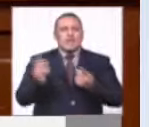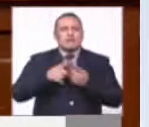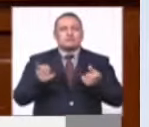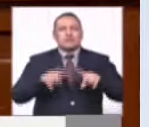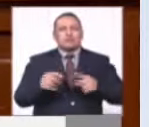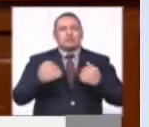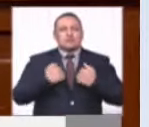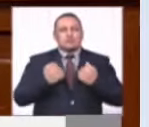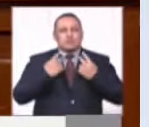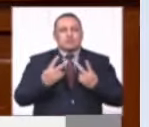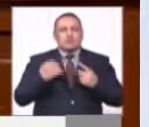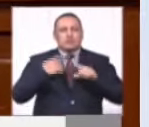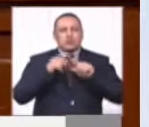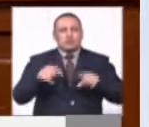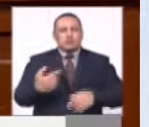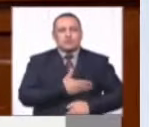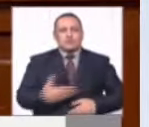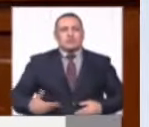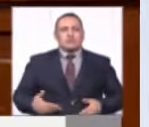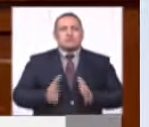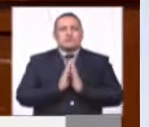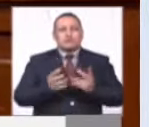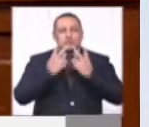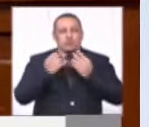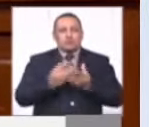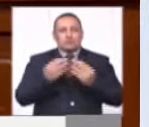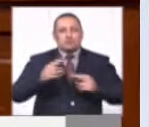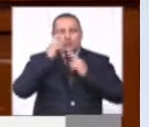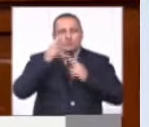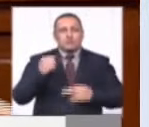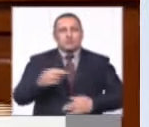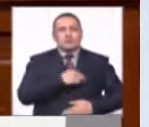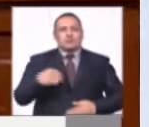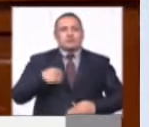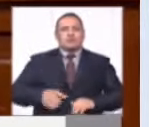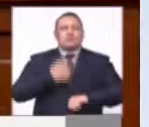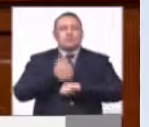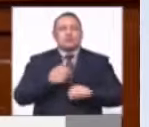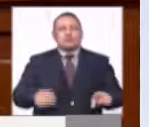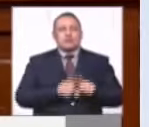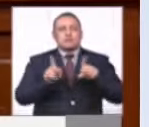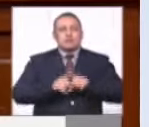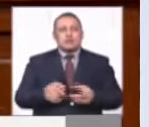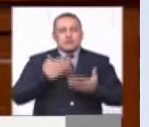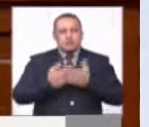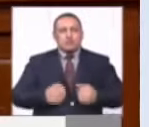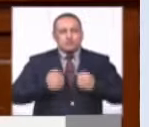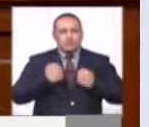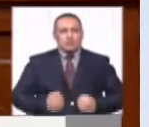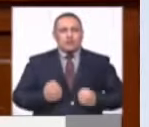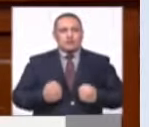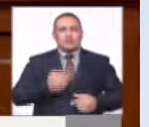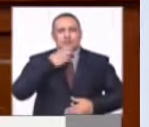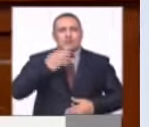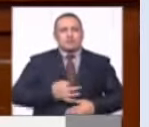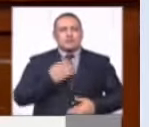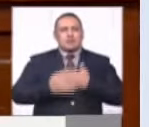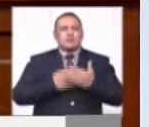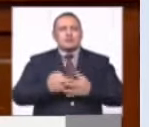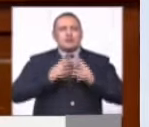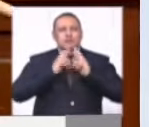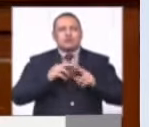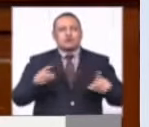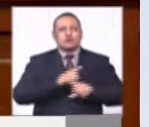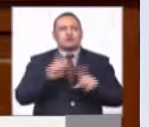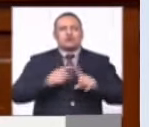cuándo vamos a tener ello? Presidente, yo le pido, con todo respeto al Premier a través suyo, que se ponga los pantalones, pero realmente para que dé